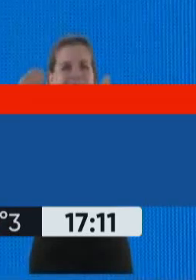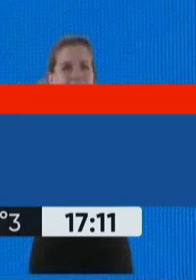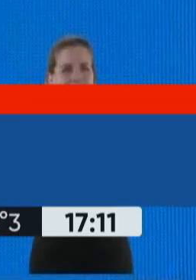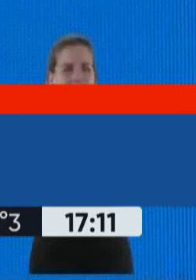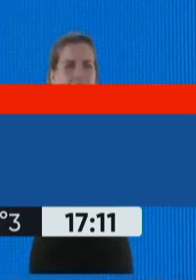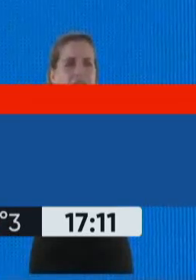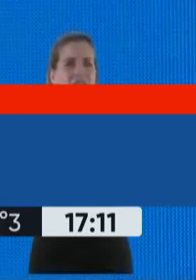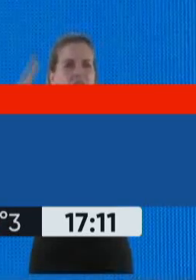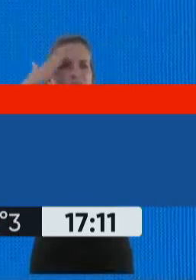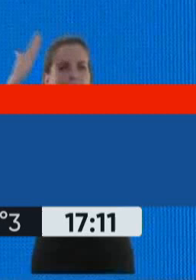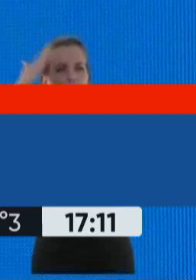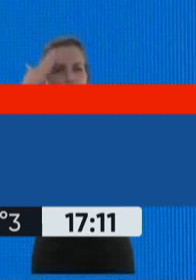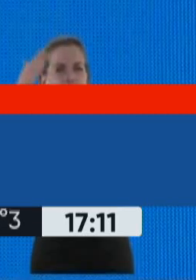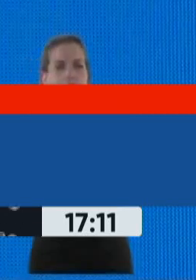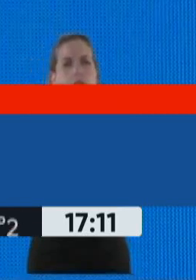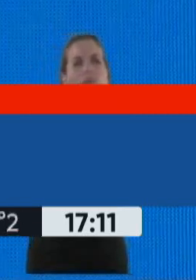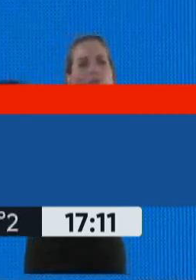quedan a mitad de camino.